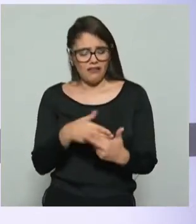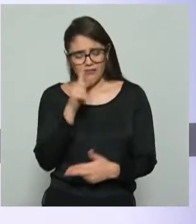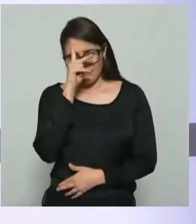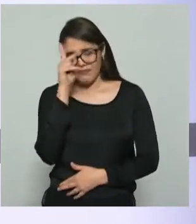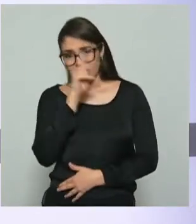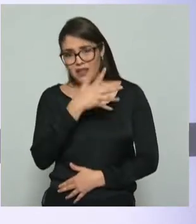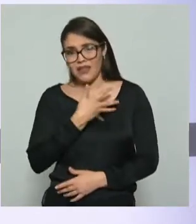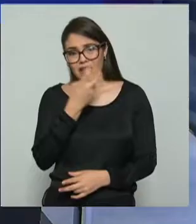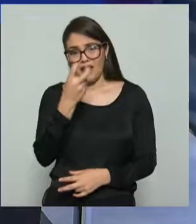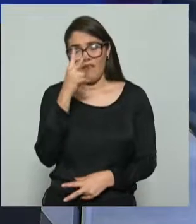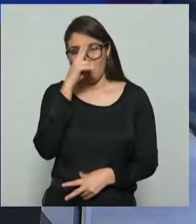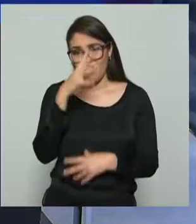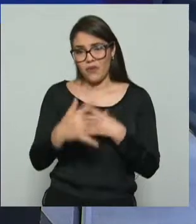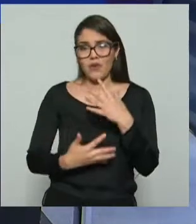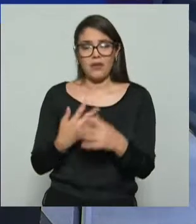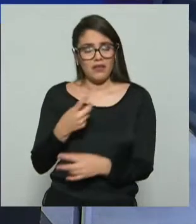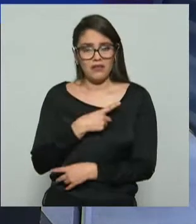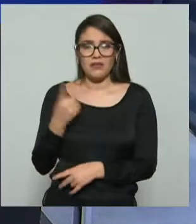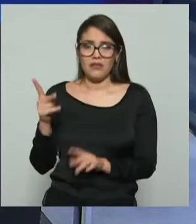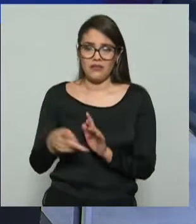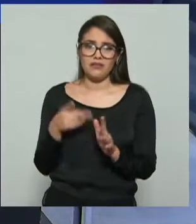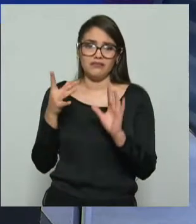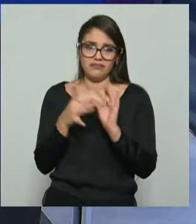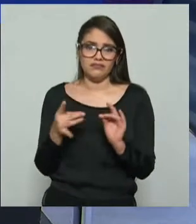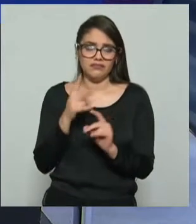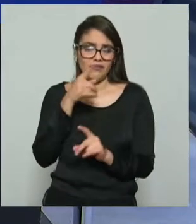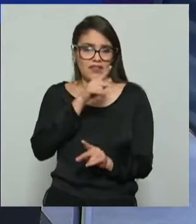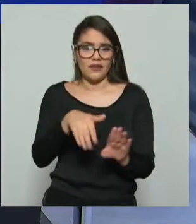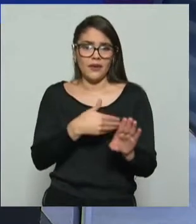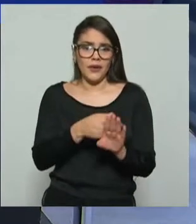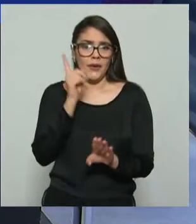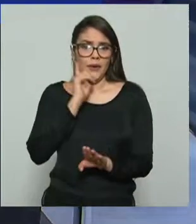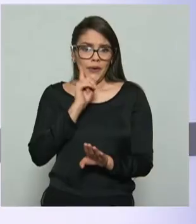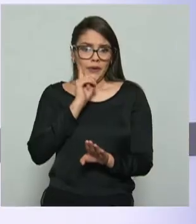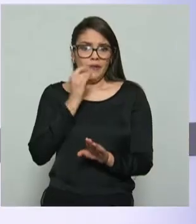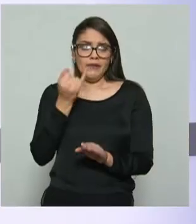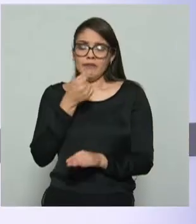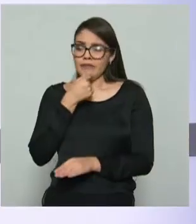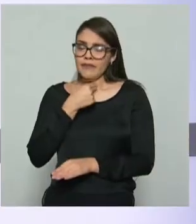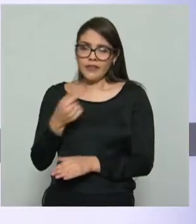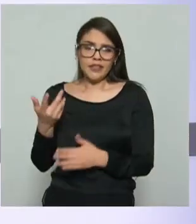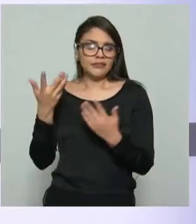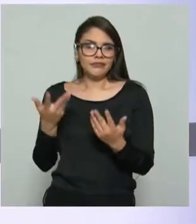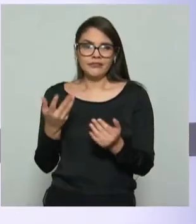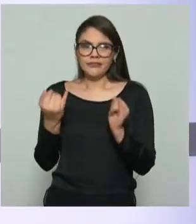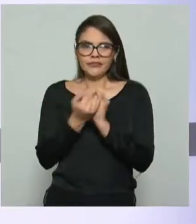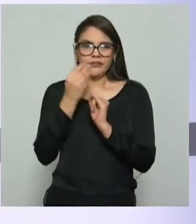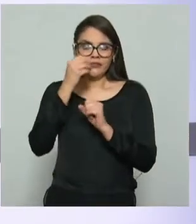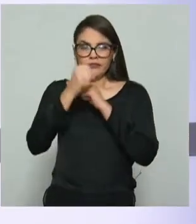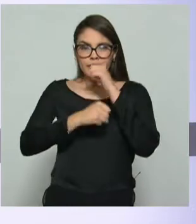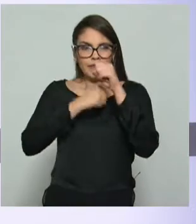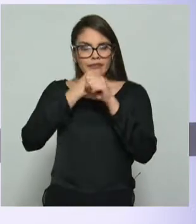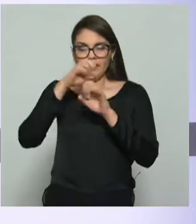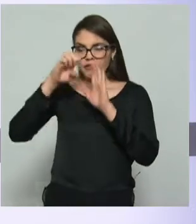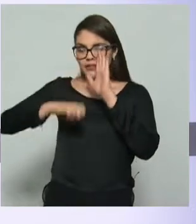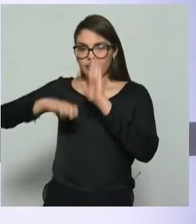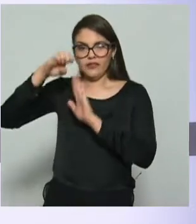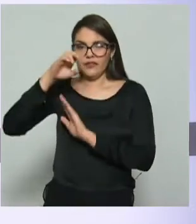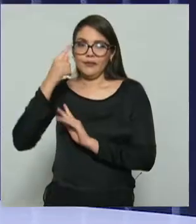importante reiterar, de violencia contra las mujeres, contra las niñas y de todas las edades. Ahora mire